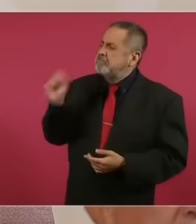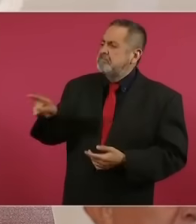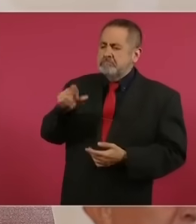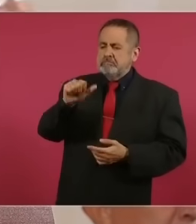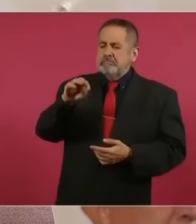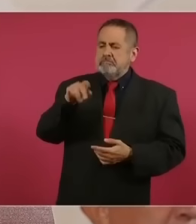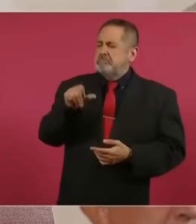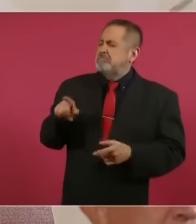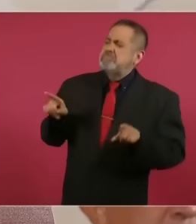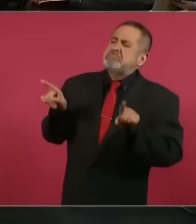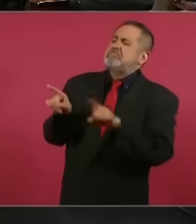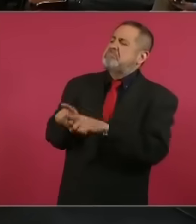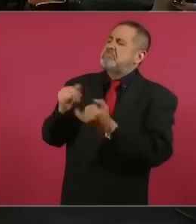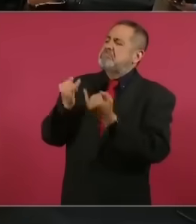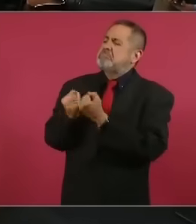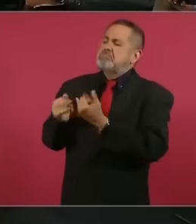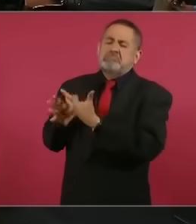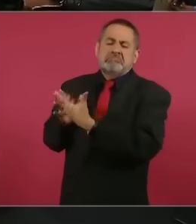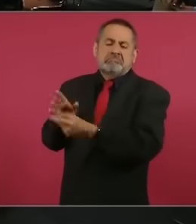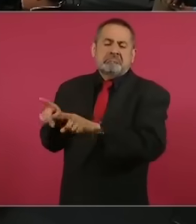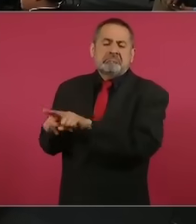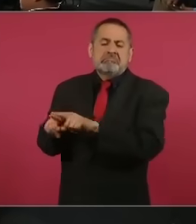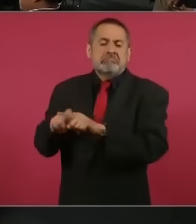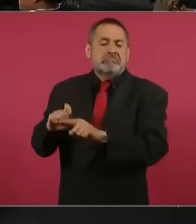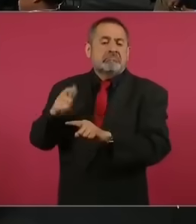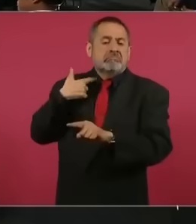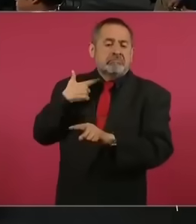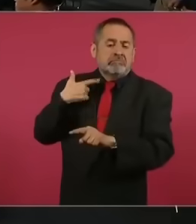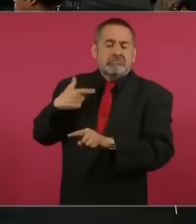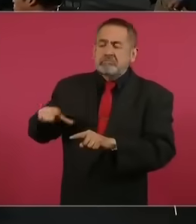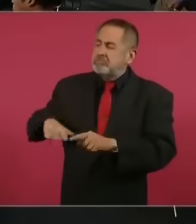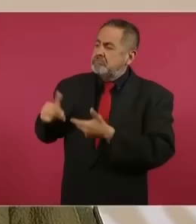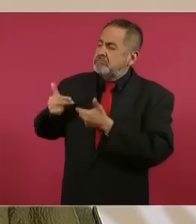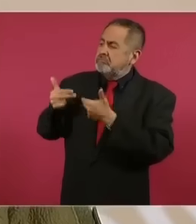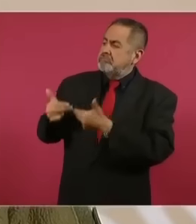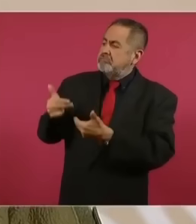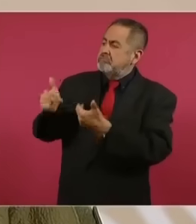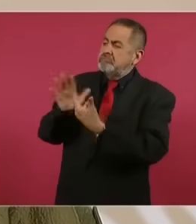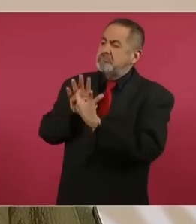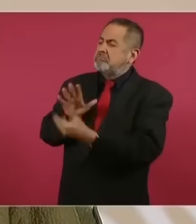que que pasó en el gobierno anterior, son lo mismo,